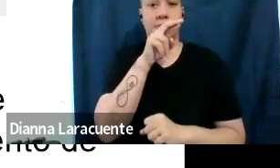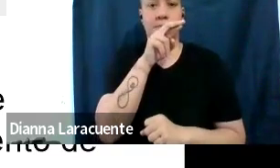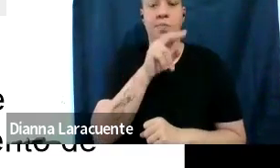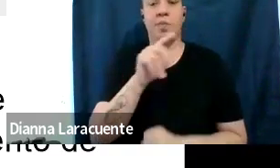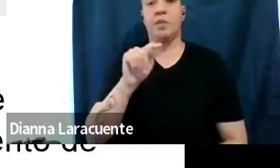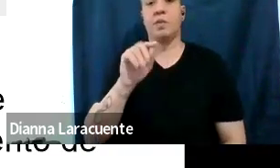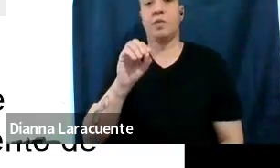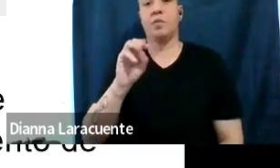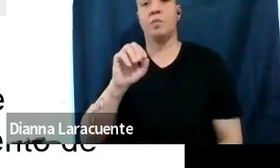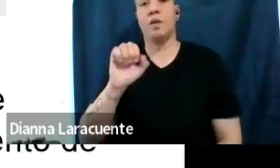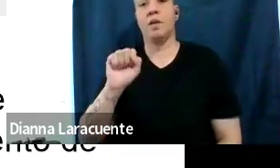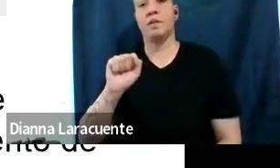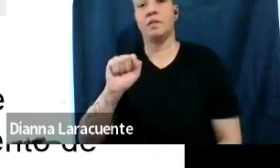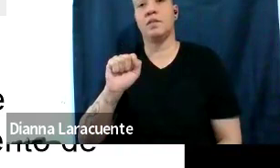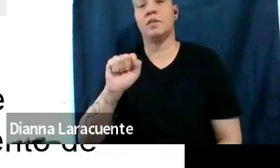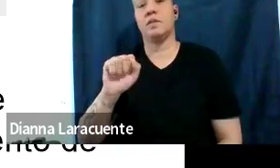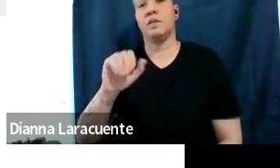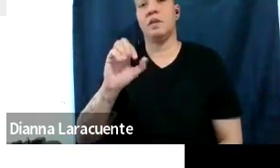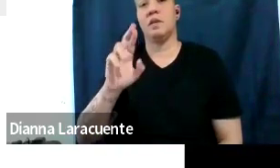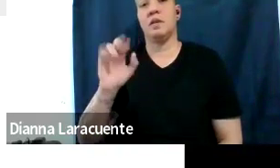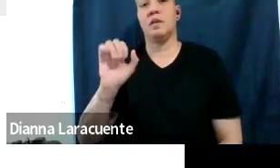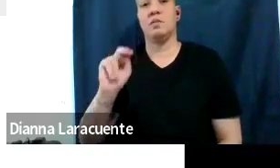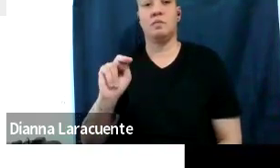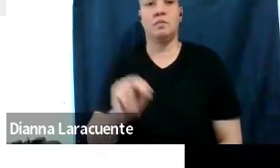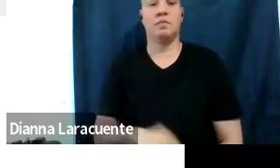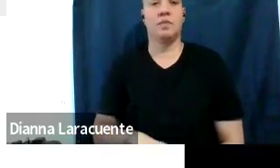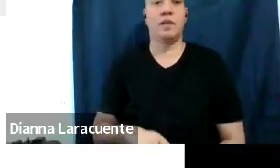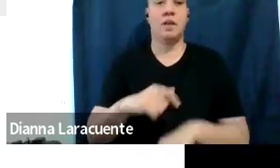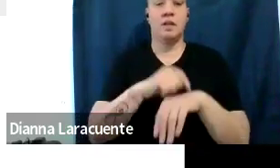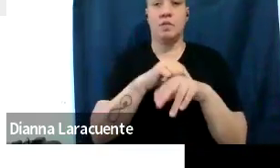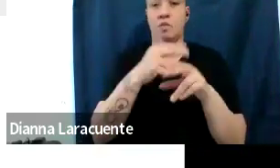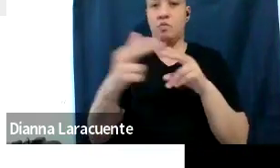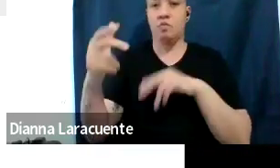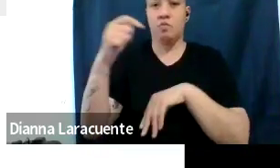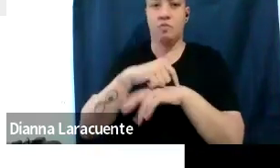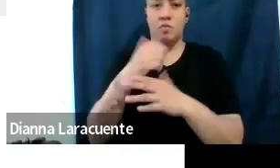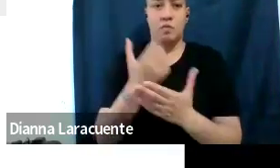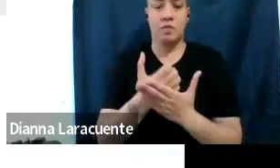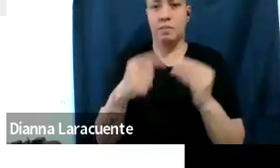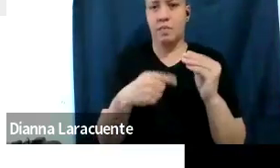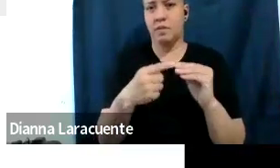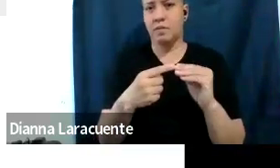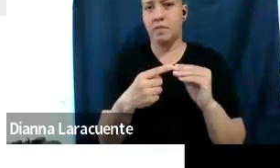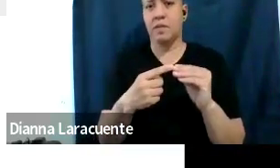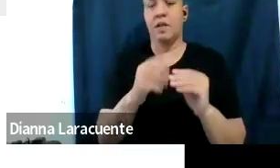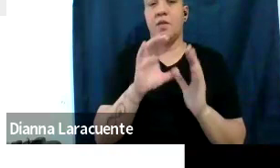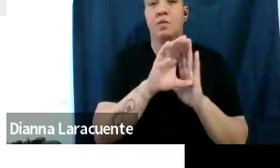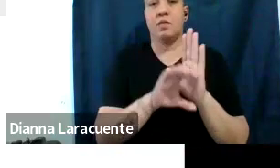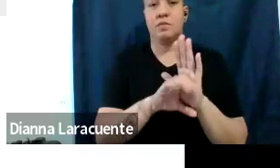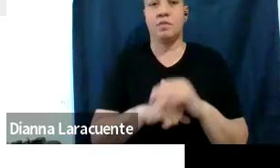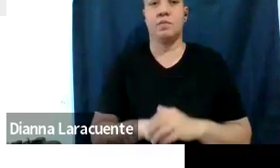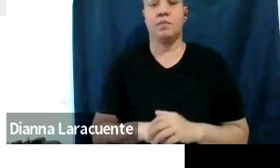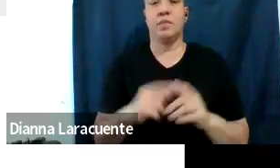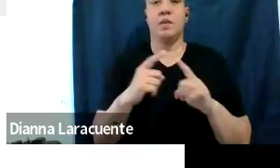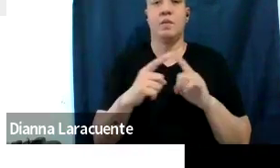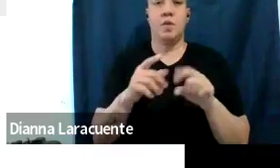Maduro. Aquel periodo autonómico fue de corta duración, refiriéndose a la Constitución, pero